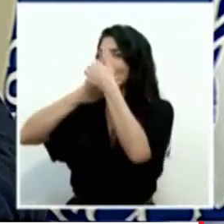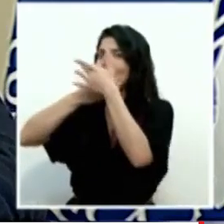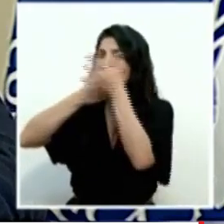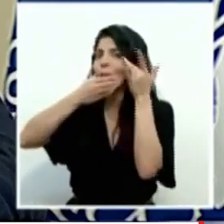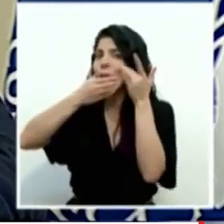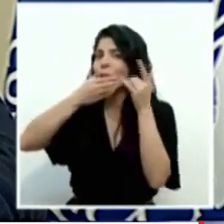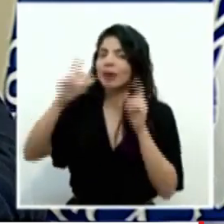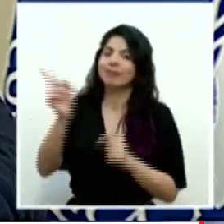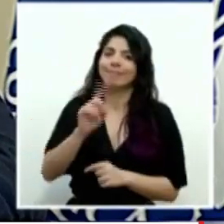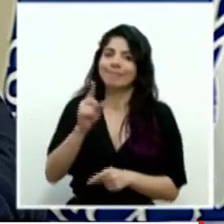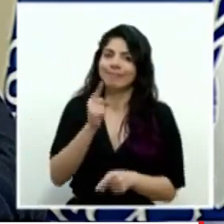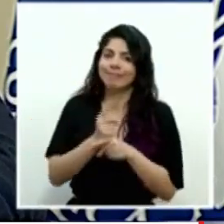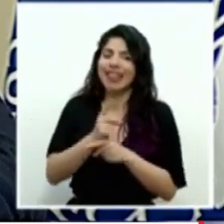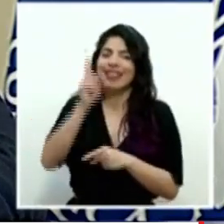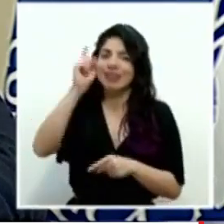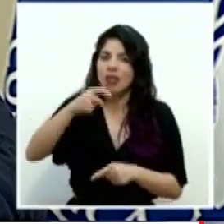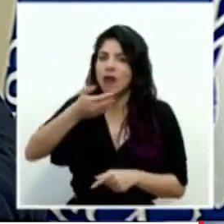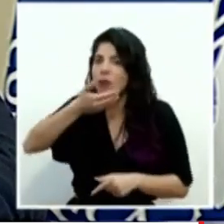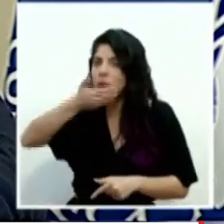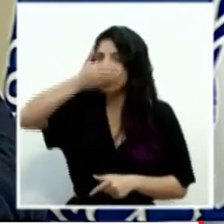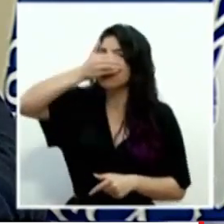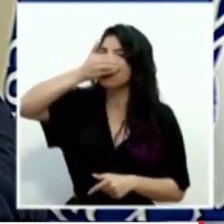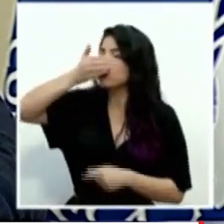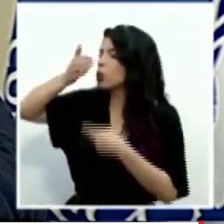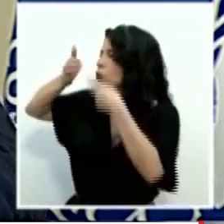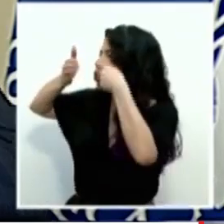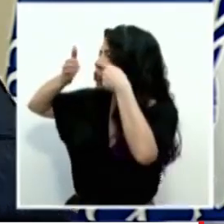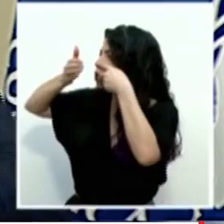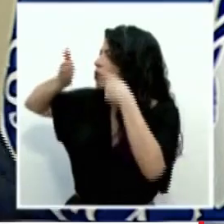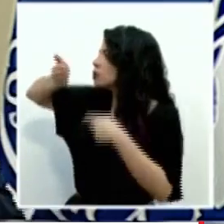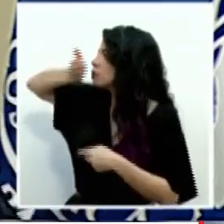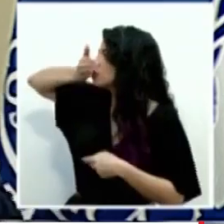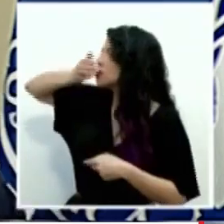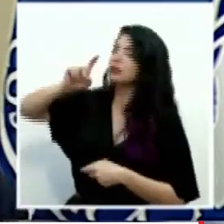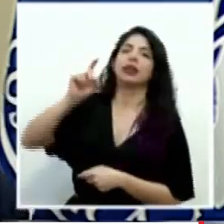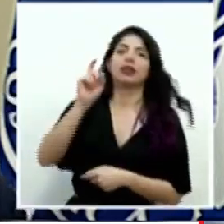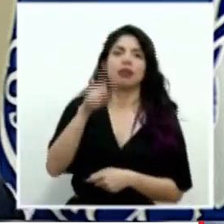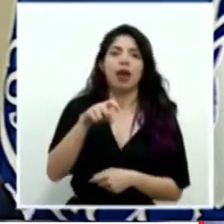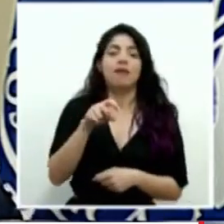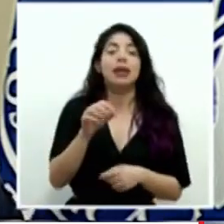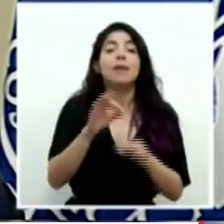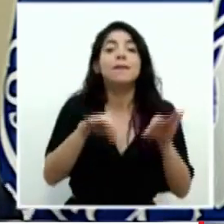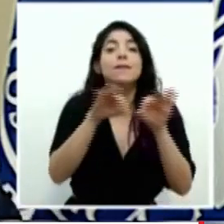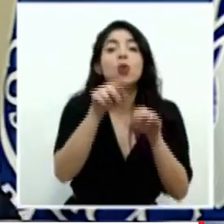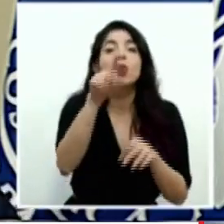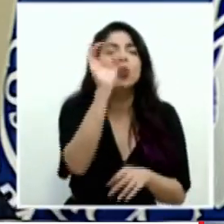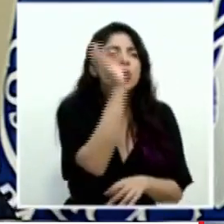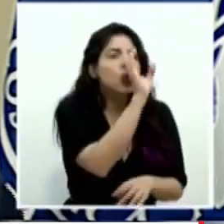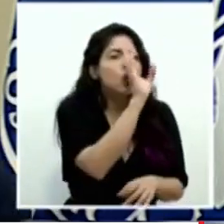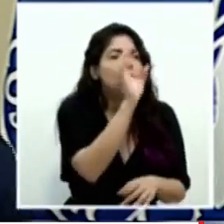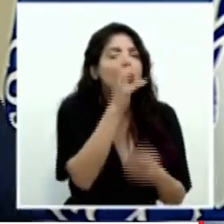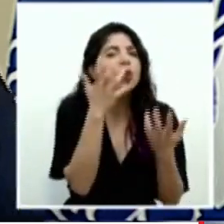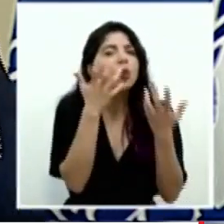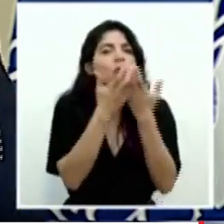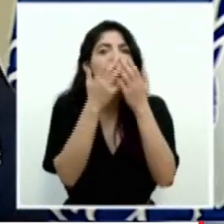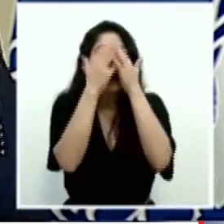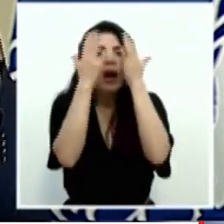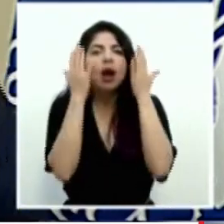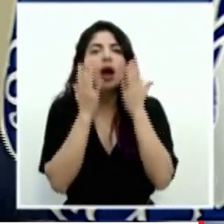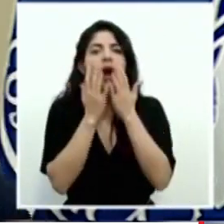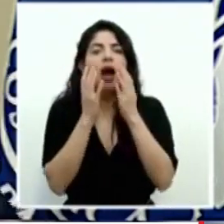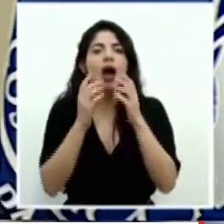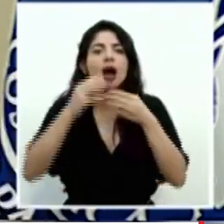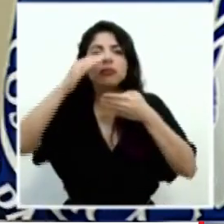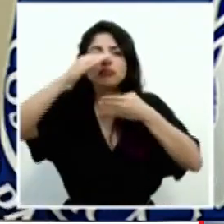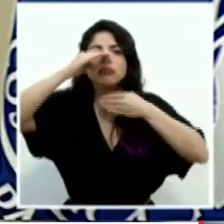la boca, y así no es como se usa, tiene que tapar la nariz, y siempre es importante buscar la que mejor se adapte a la figura de su cara e